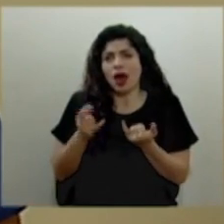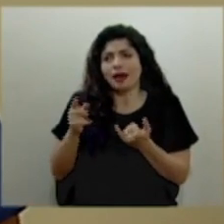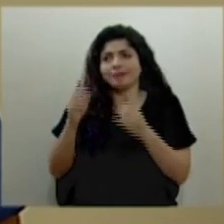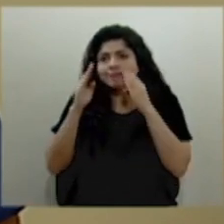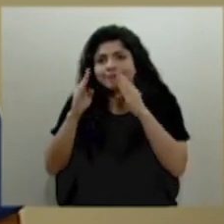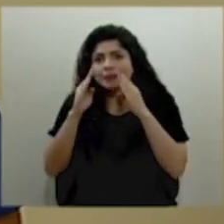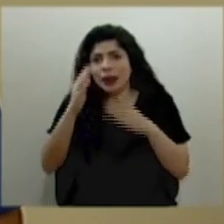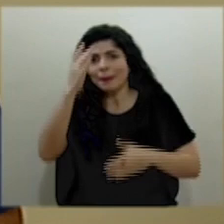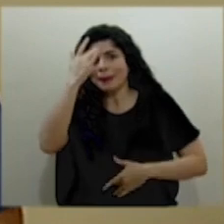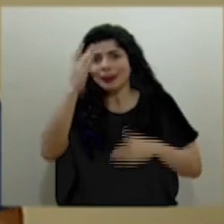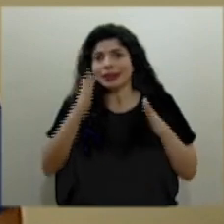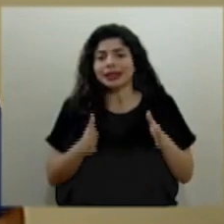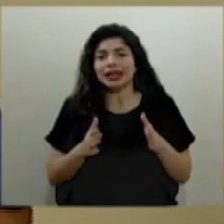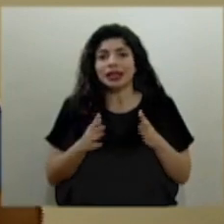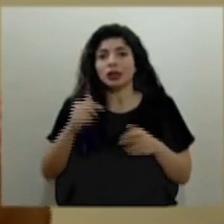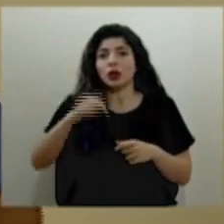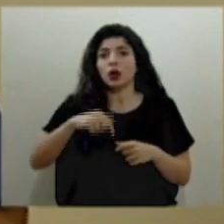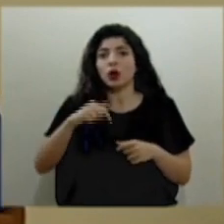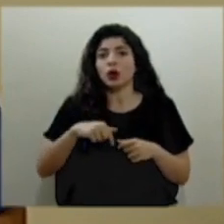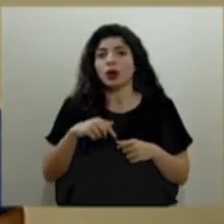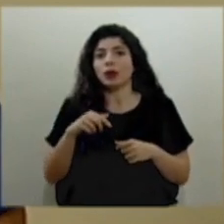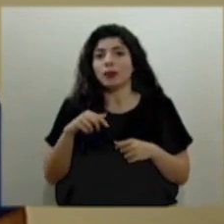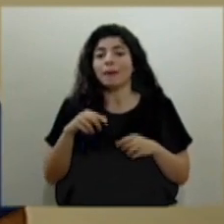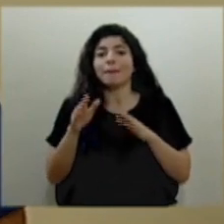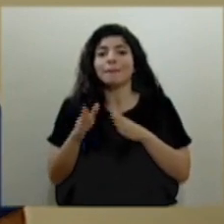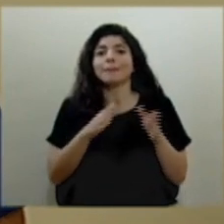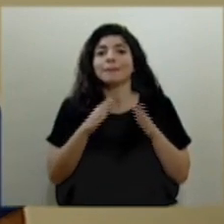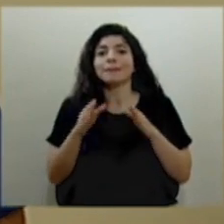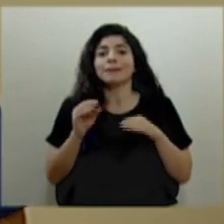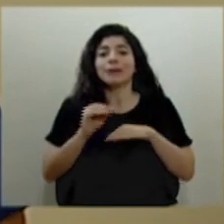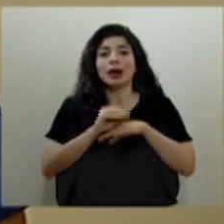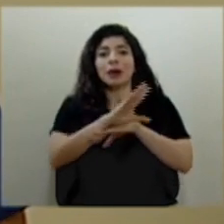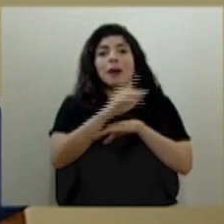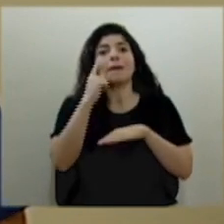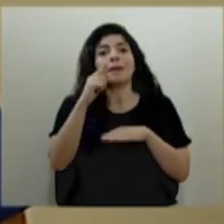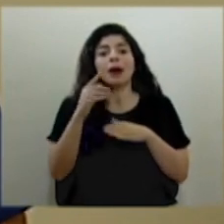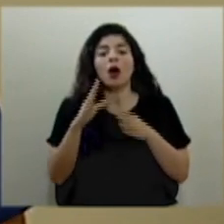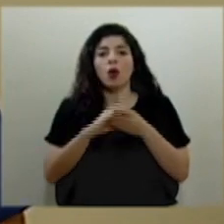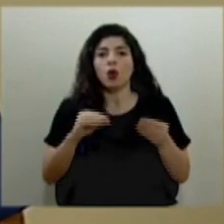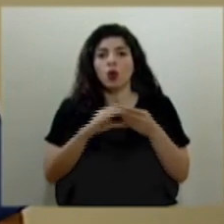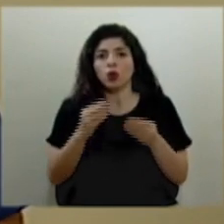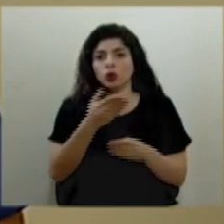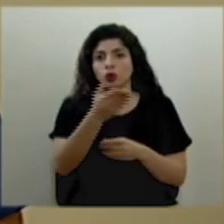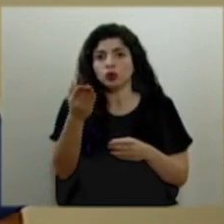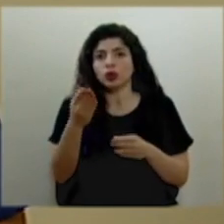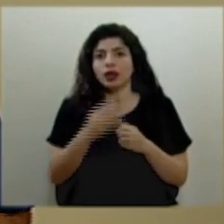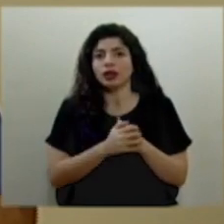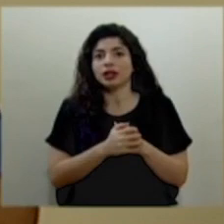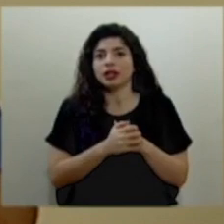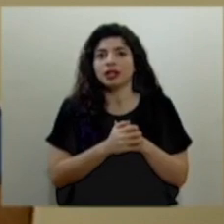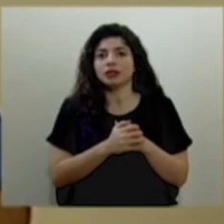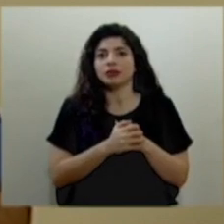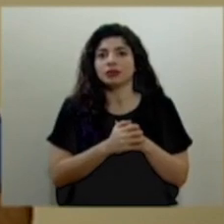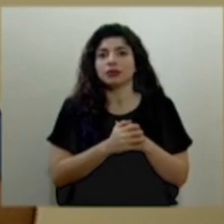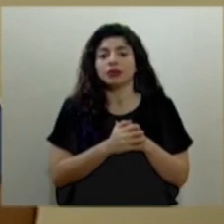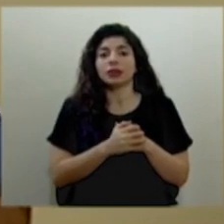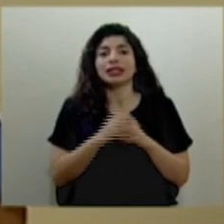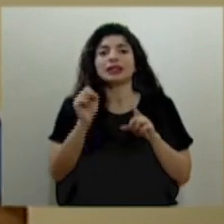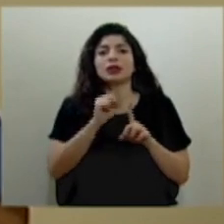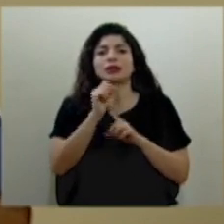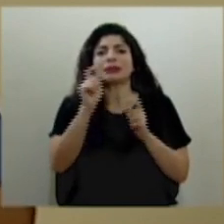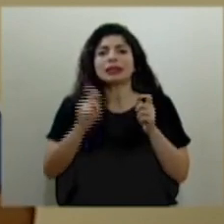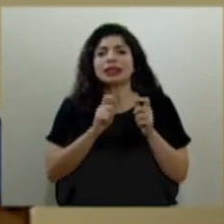los pacientes. Hoy preparamos unas filminas para compartir con ustedes que reflejan situaciones